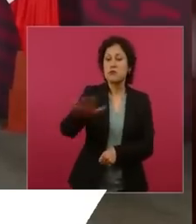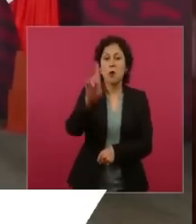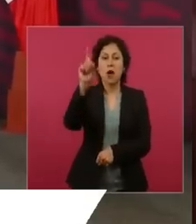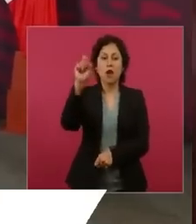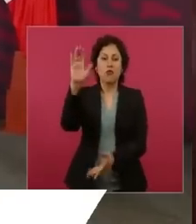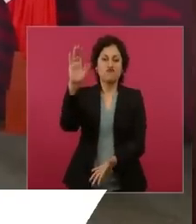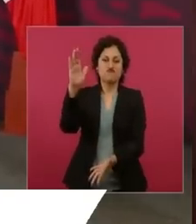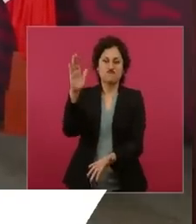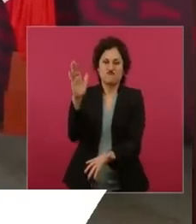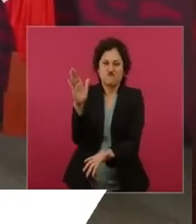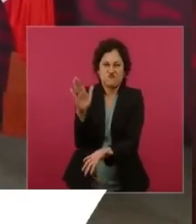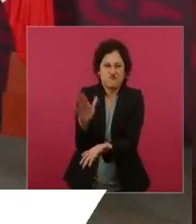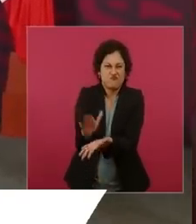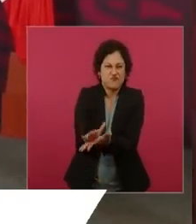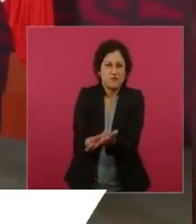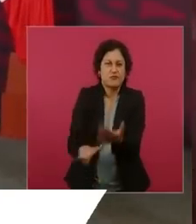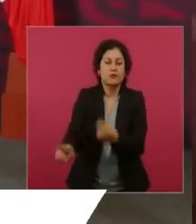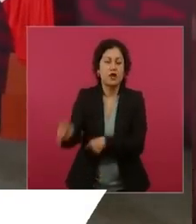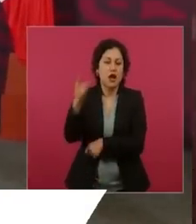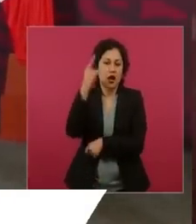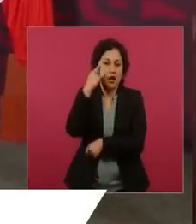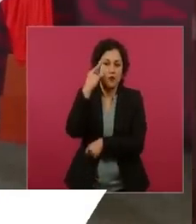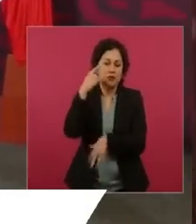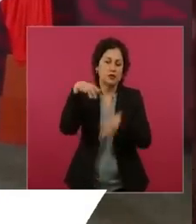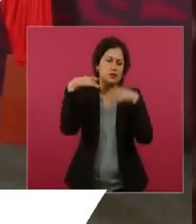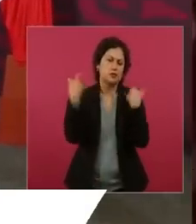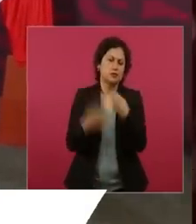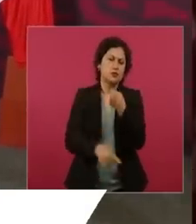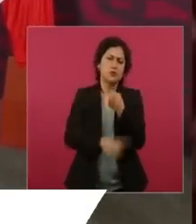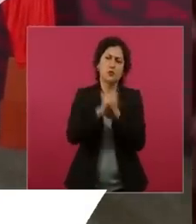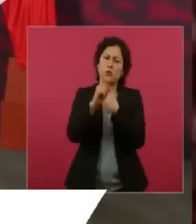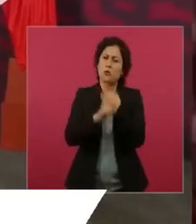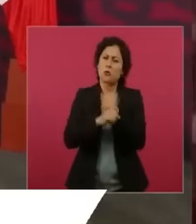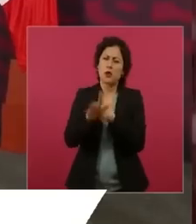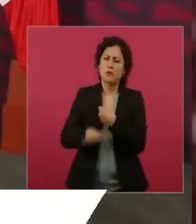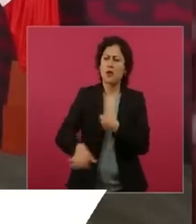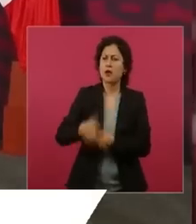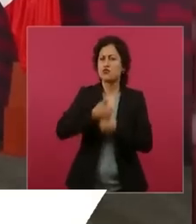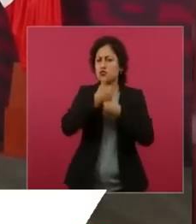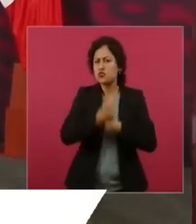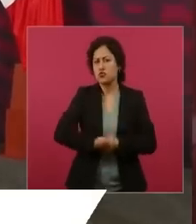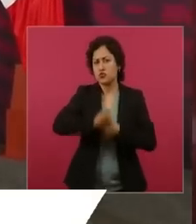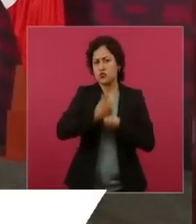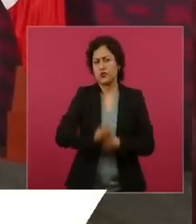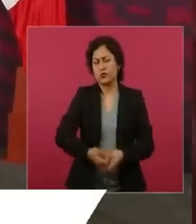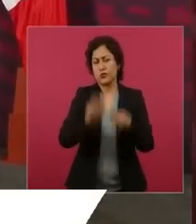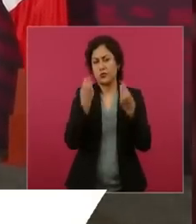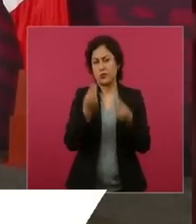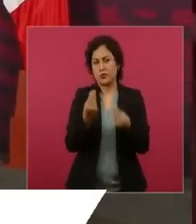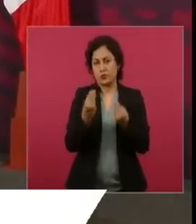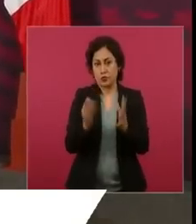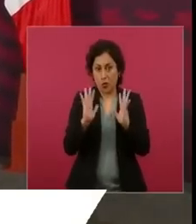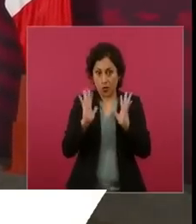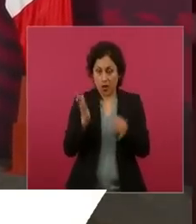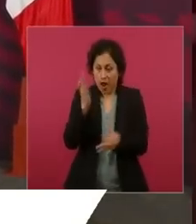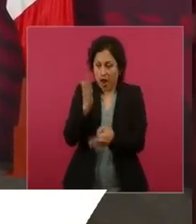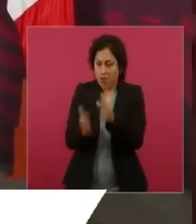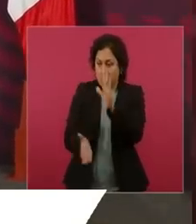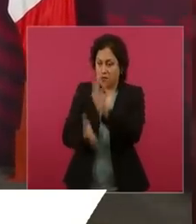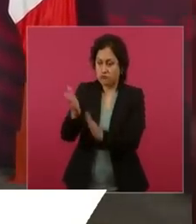Delfina Gómez de su partido movimiento regeneración nacional como a Manolo Jiménez quien llega